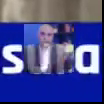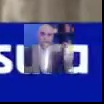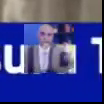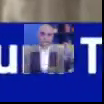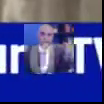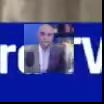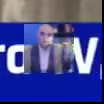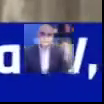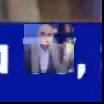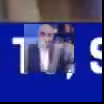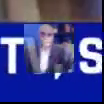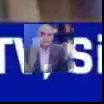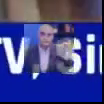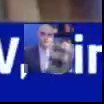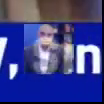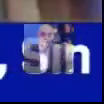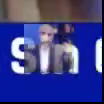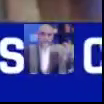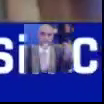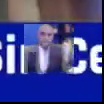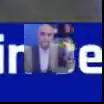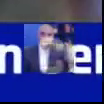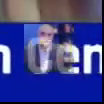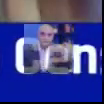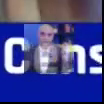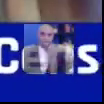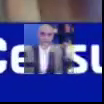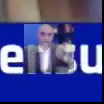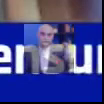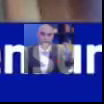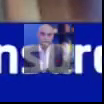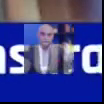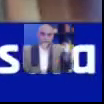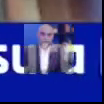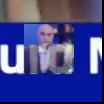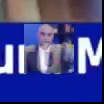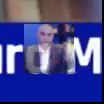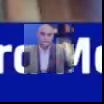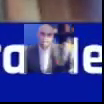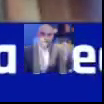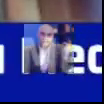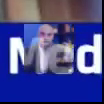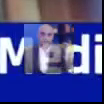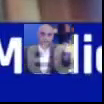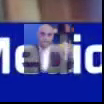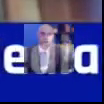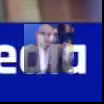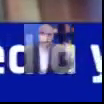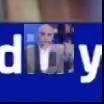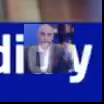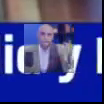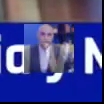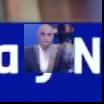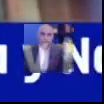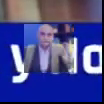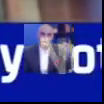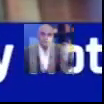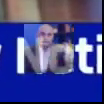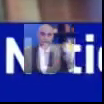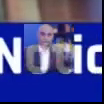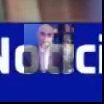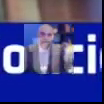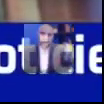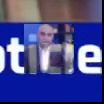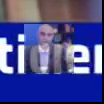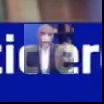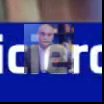oposición. Mira, eso sí constituyen ataques constantes de ciertos medios al trabajo